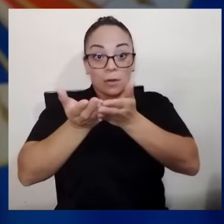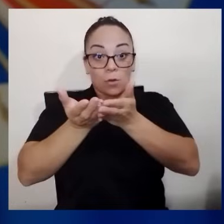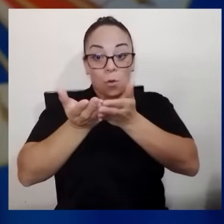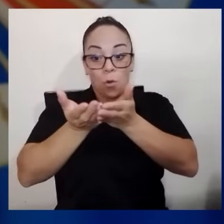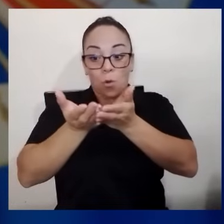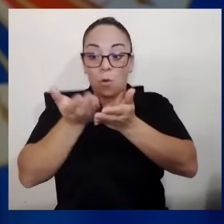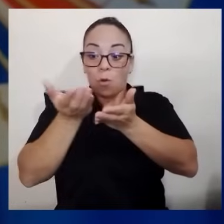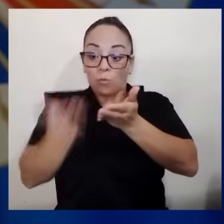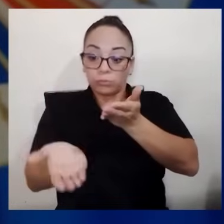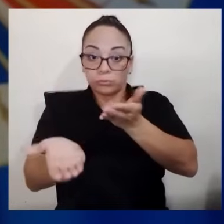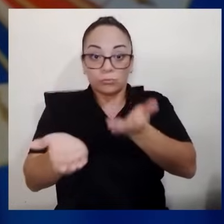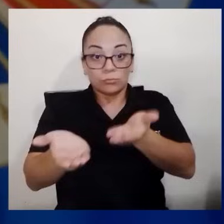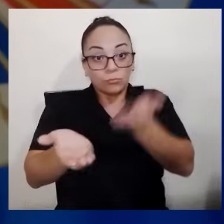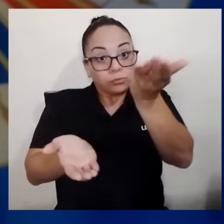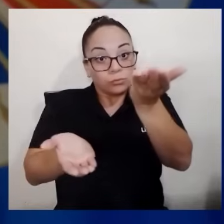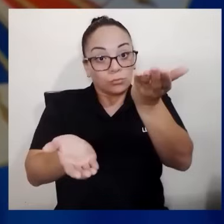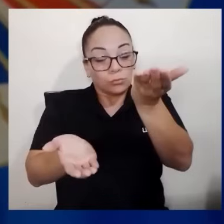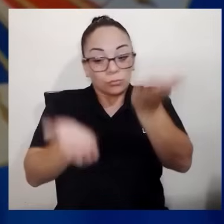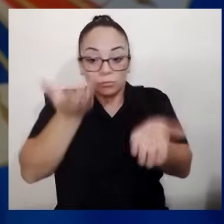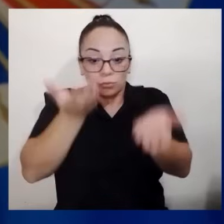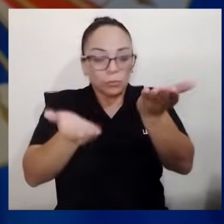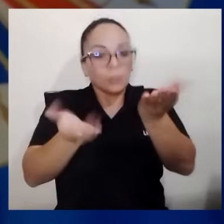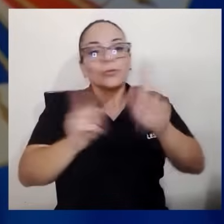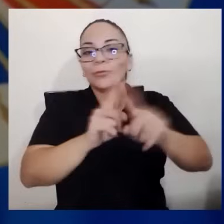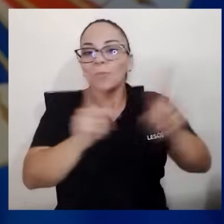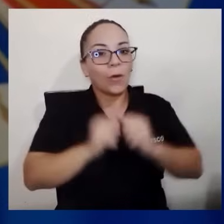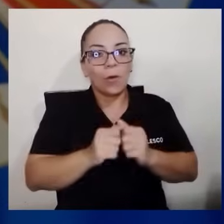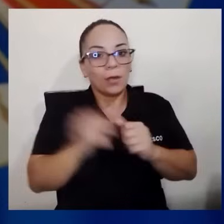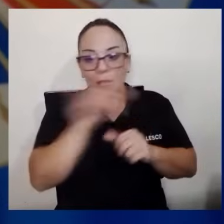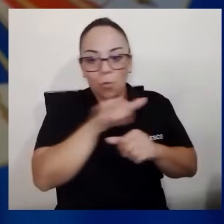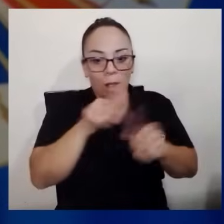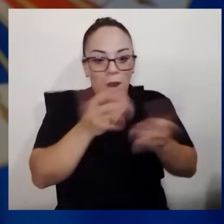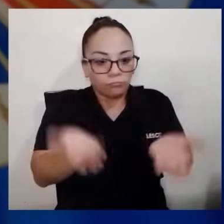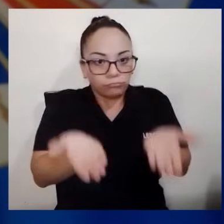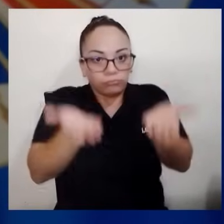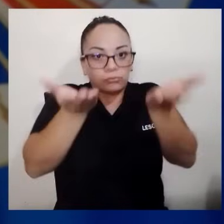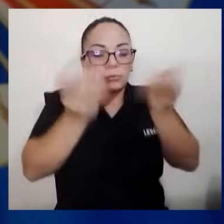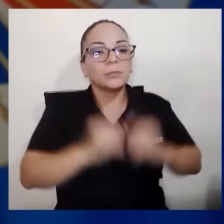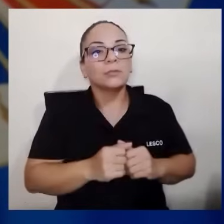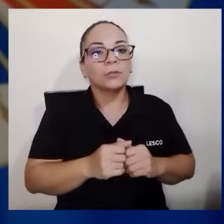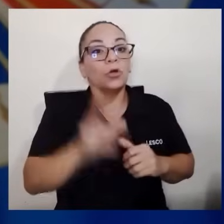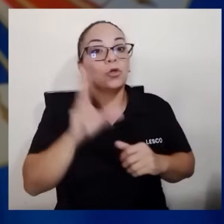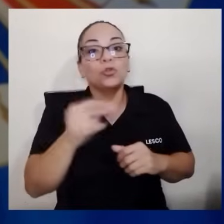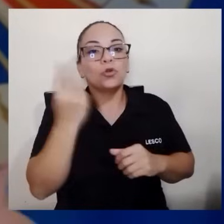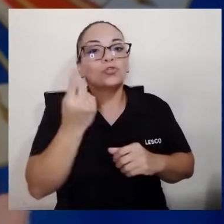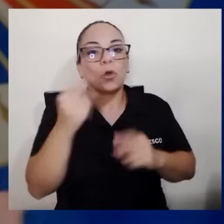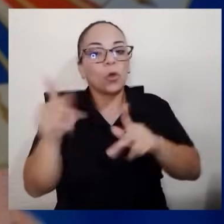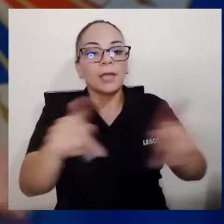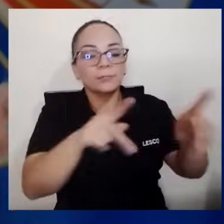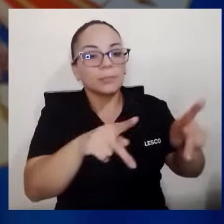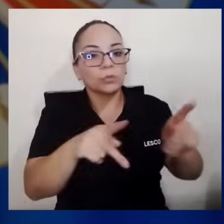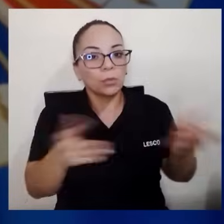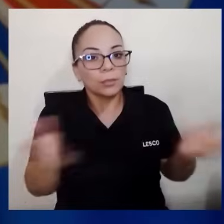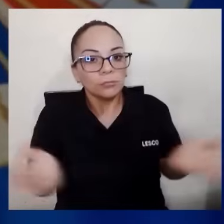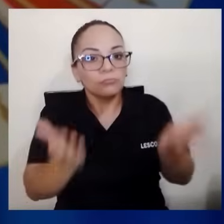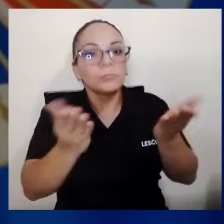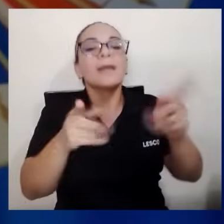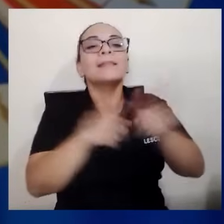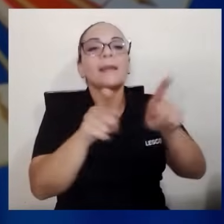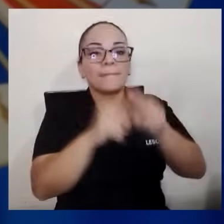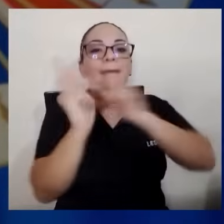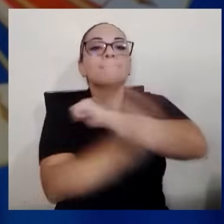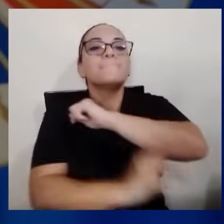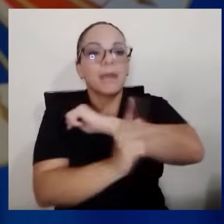importantísimo no solo entre las personas sino entre nuestros países que nos levantemos